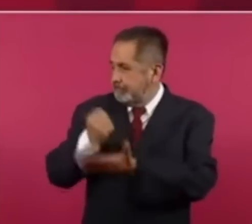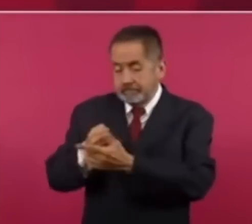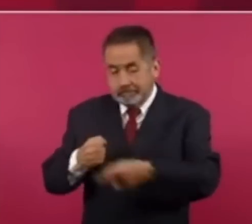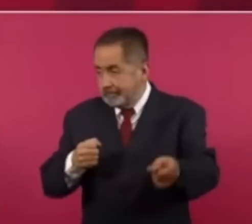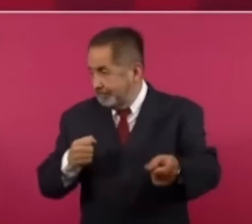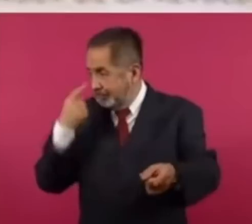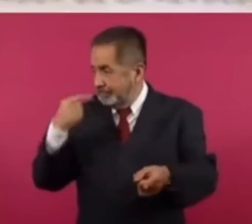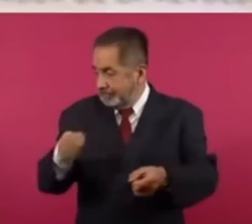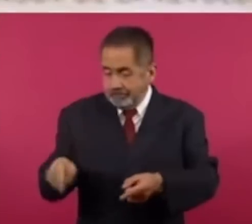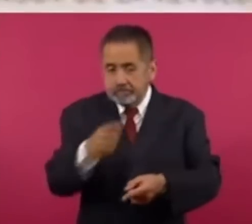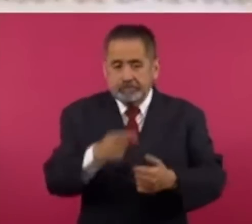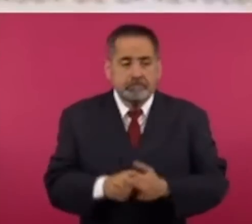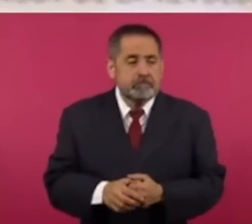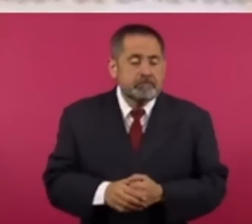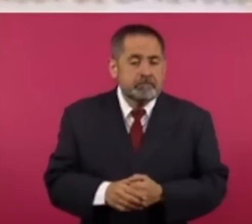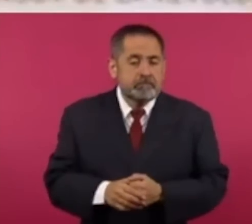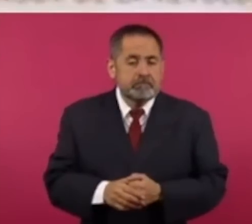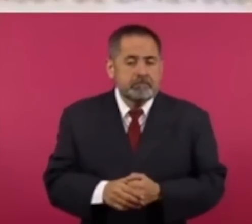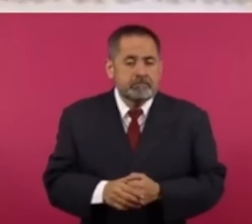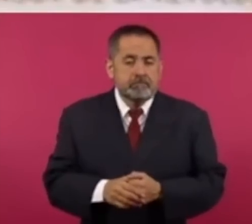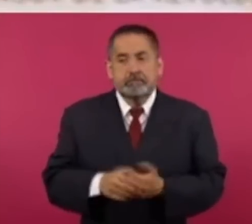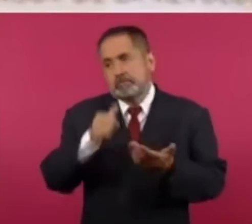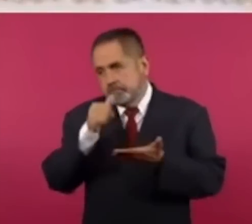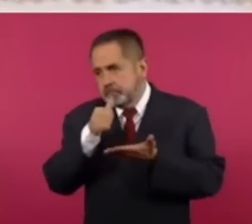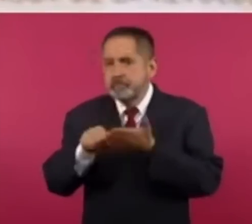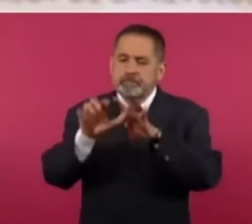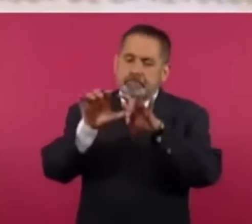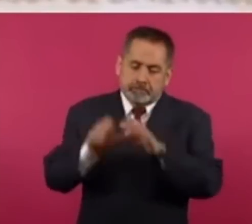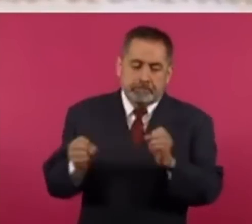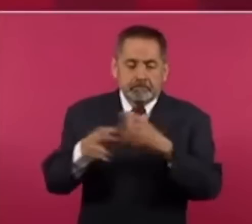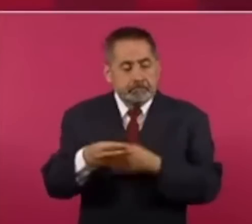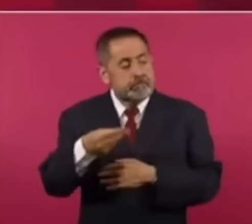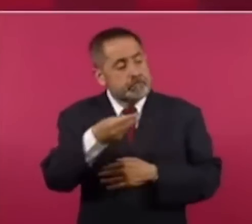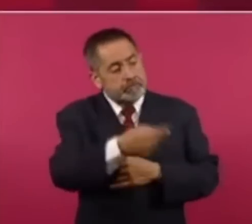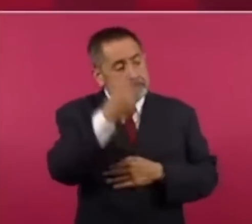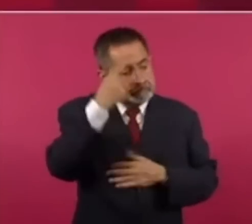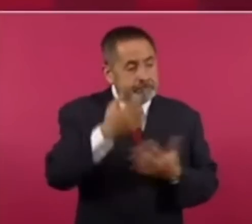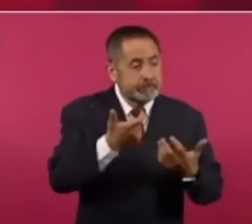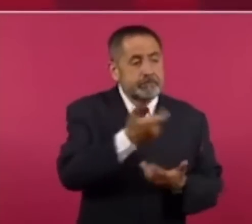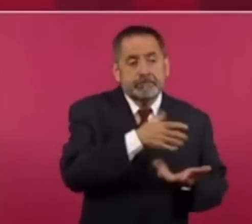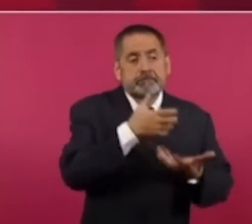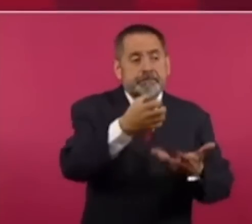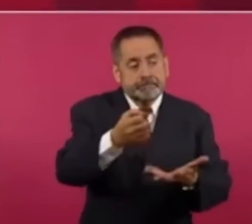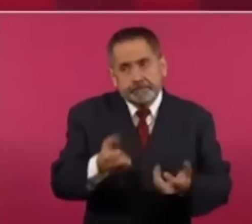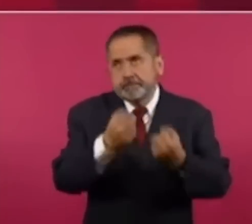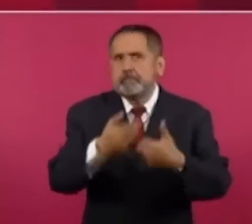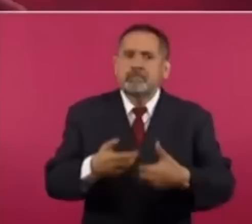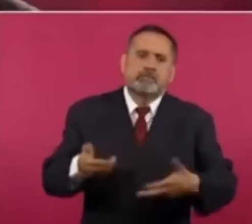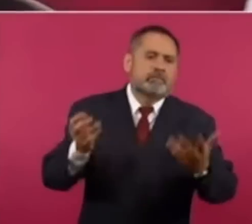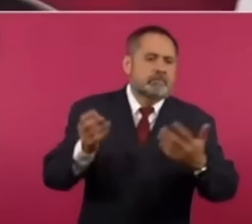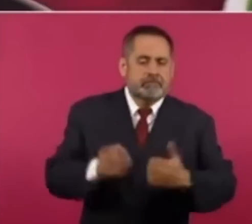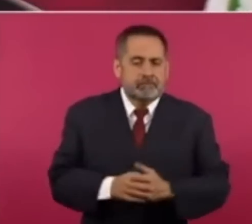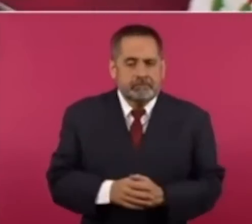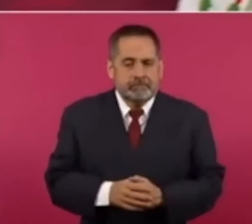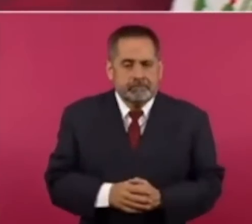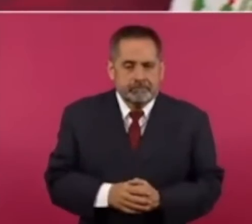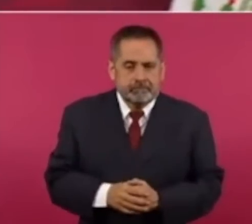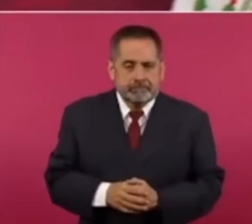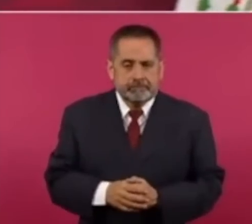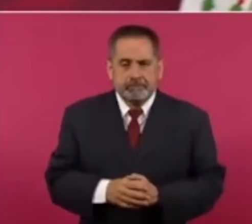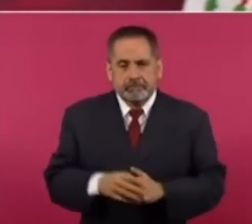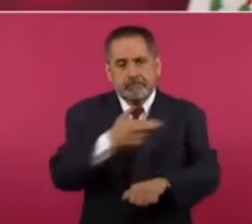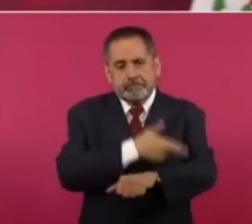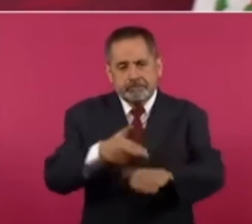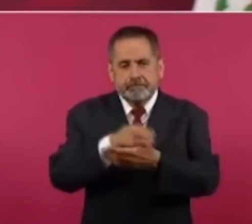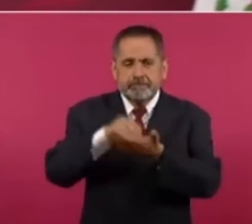Es sabido. Hay que hacer la solicitud, hay que llevar